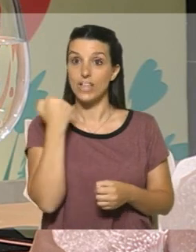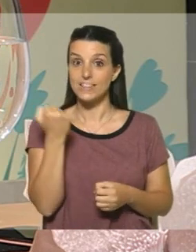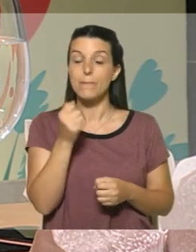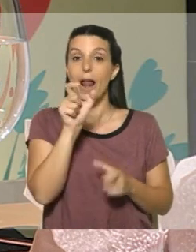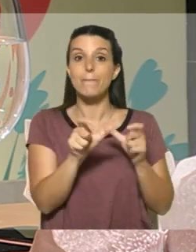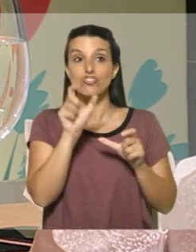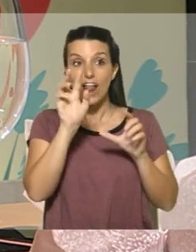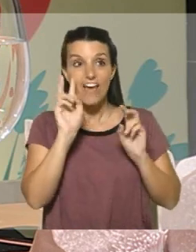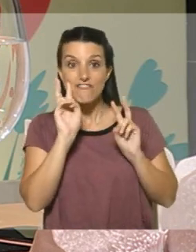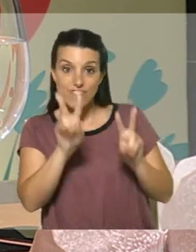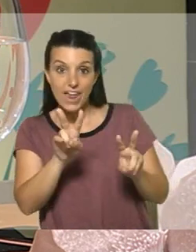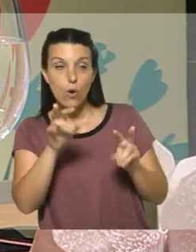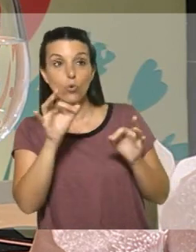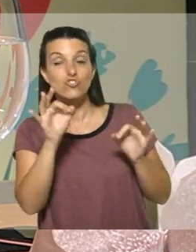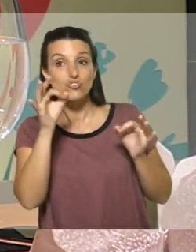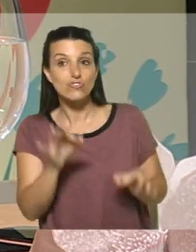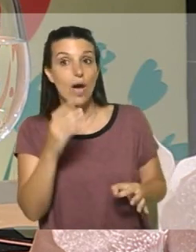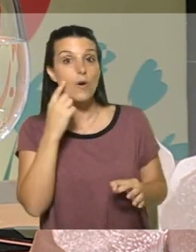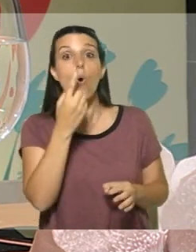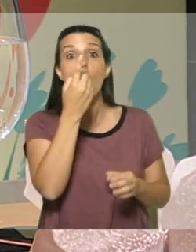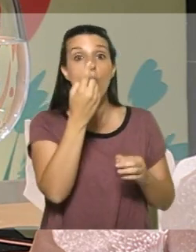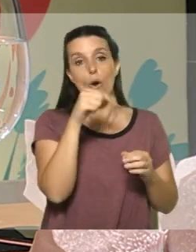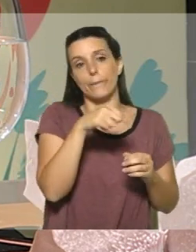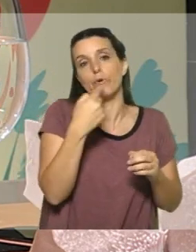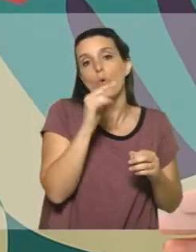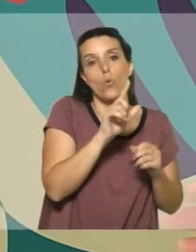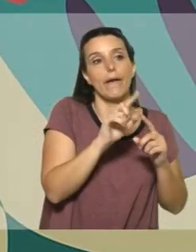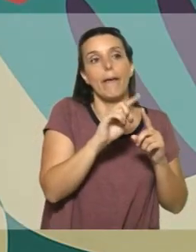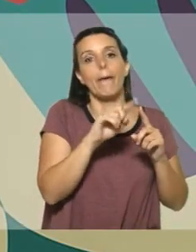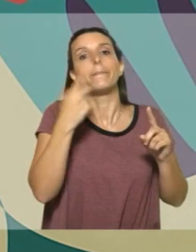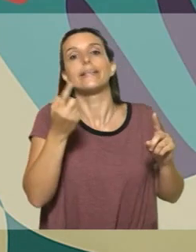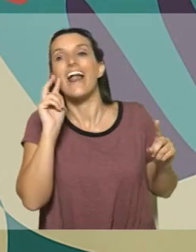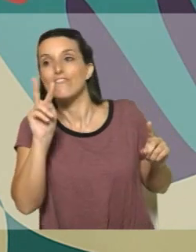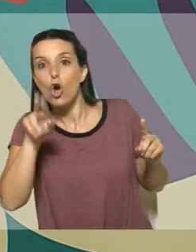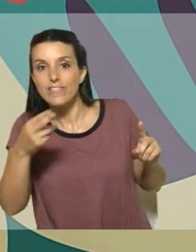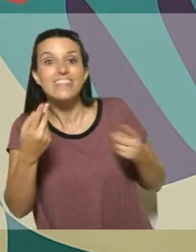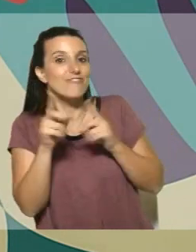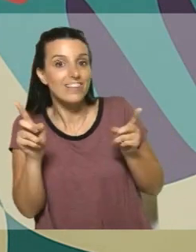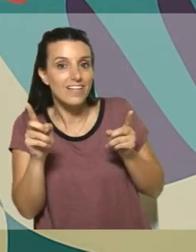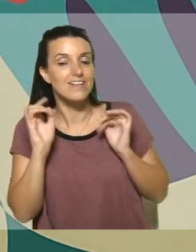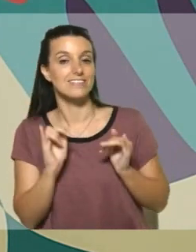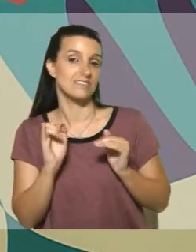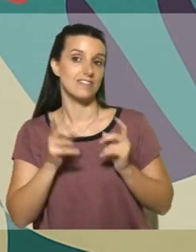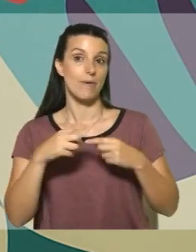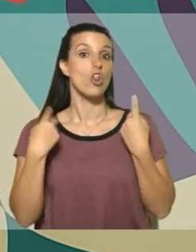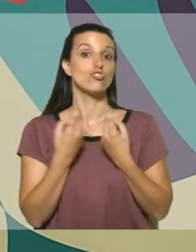espectador de saber y tener la certeza de que un show no va a ser igual que el otro. Claro, claro, sí, sí. Y también para nosotros como